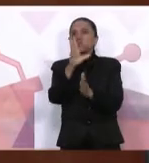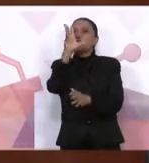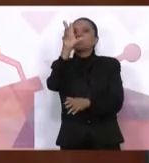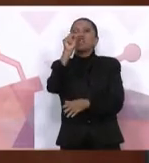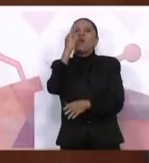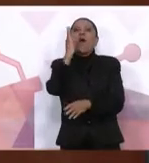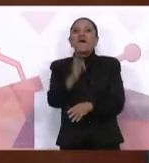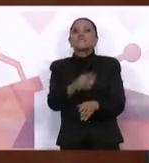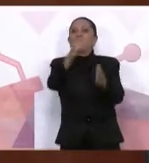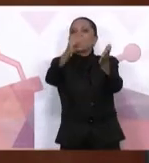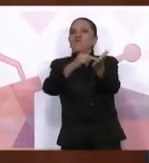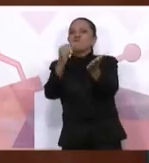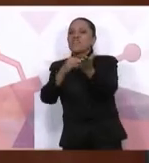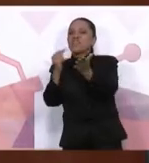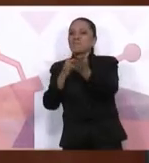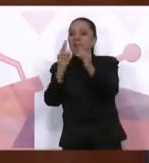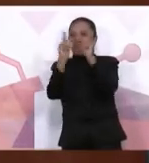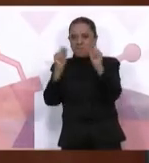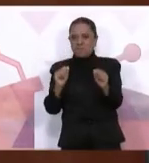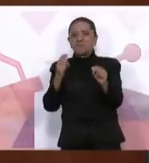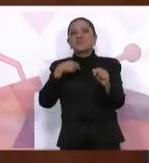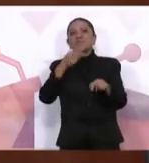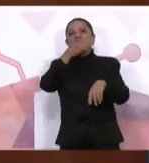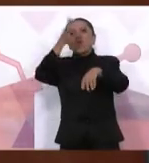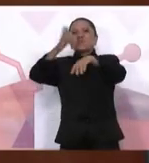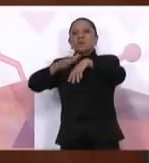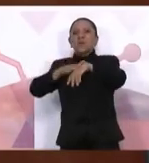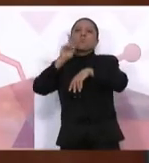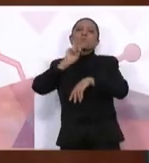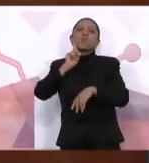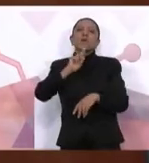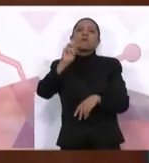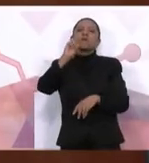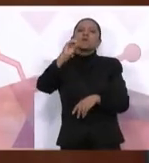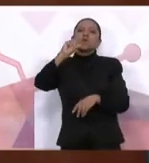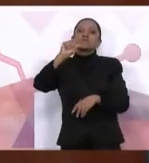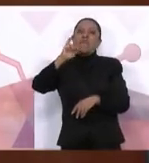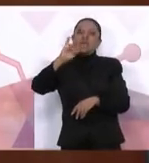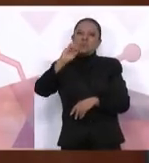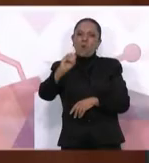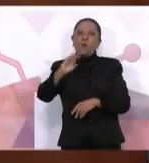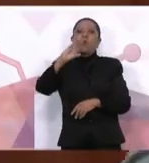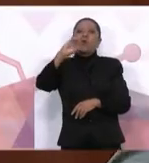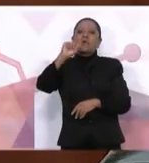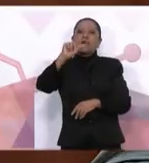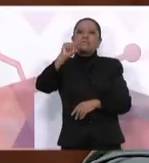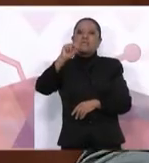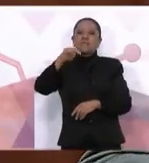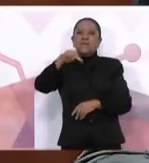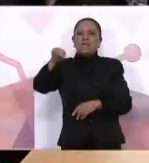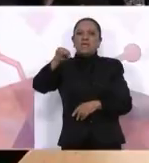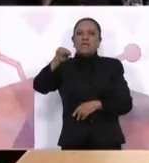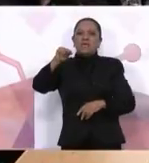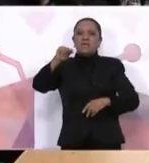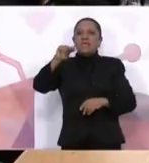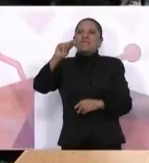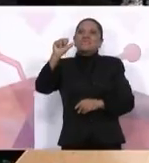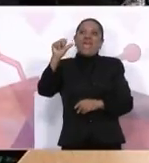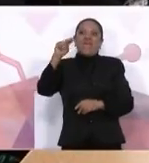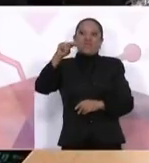citando a ronald a rosario castellano les digo basta como el absurdo agradezco mucho por su